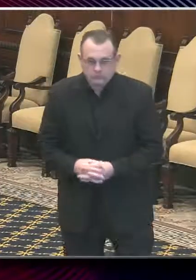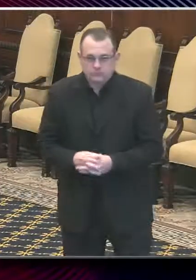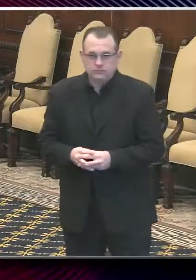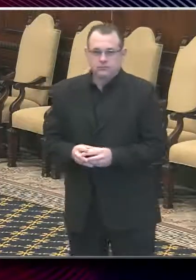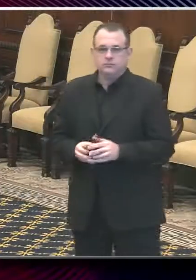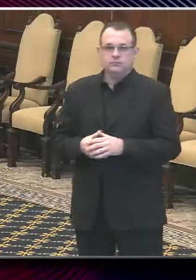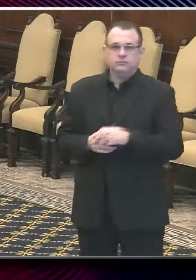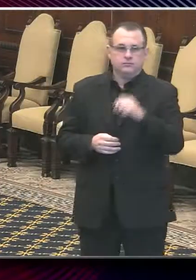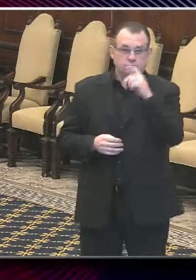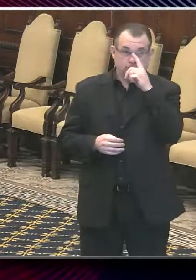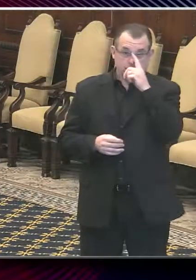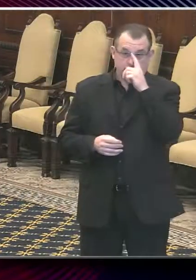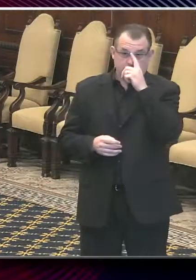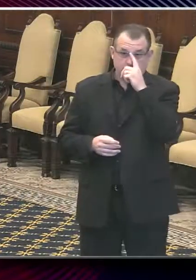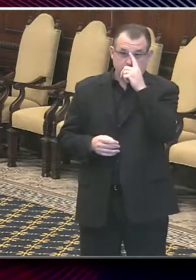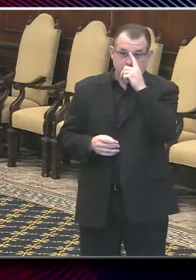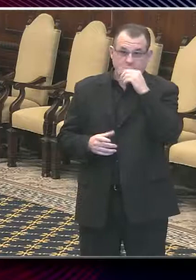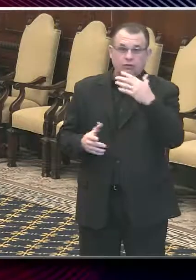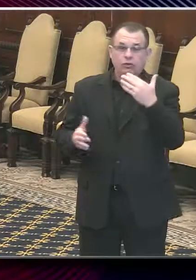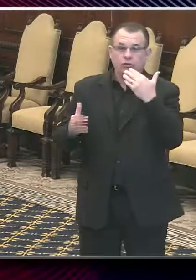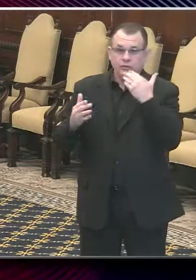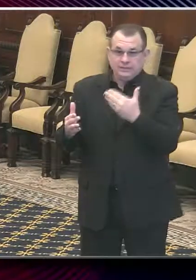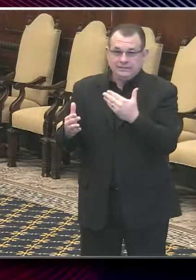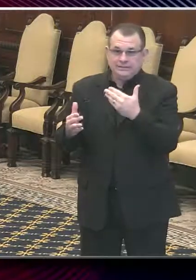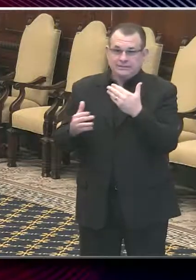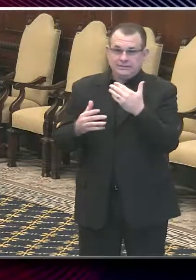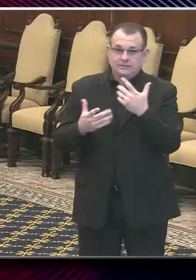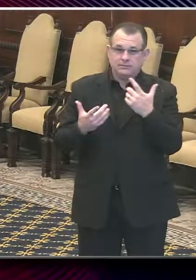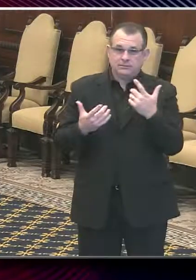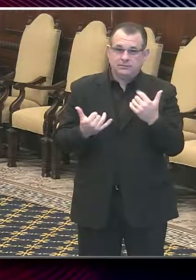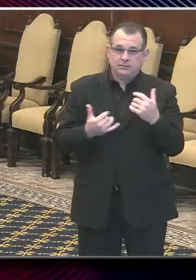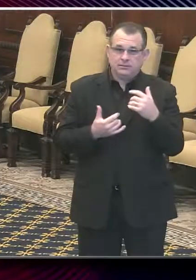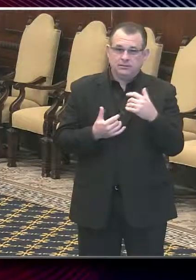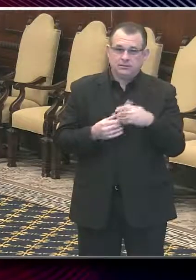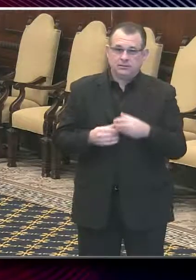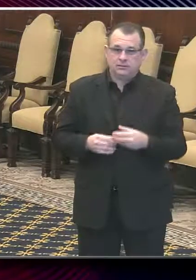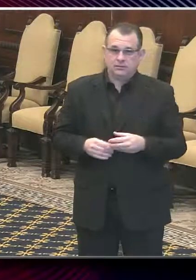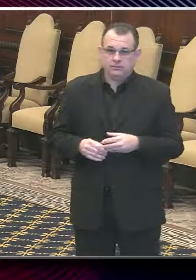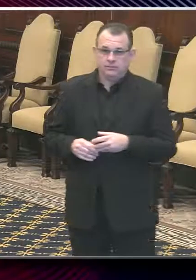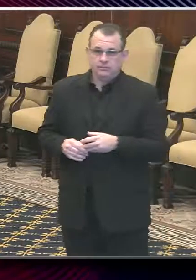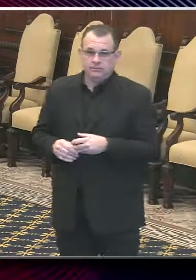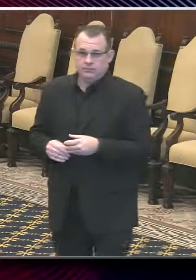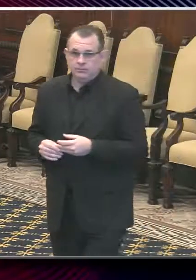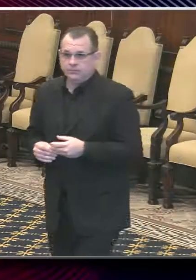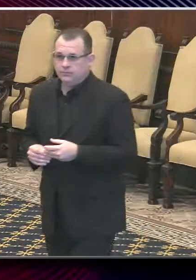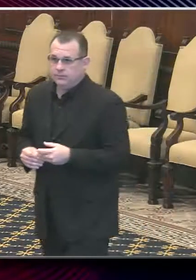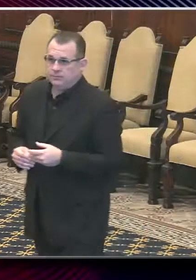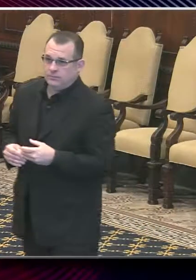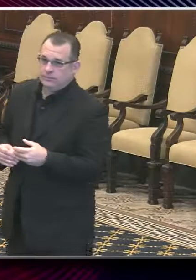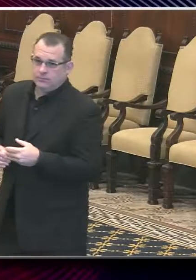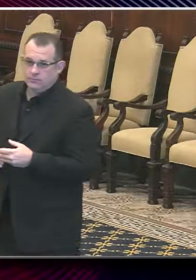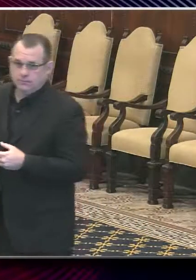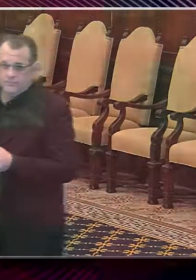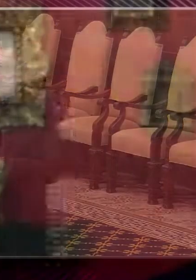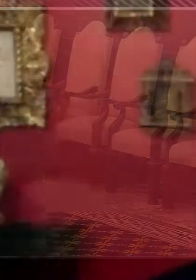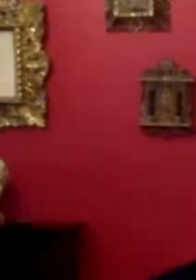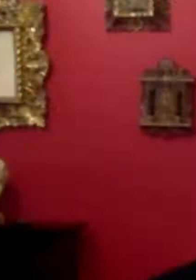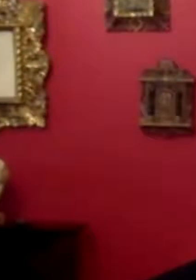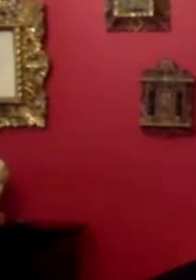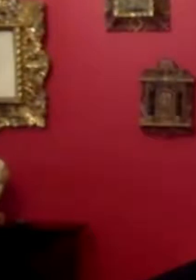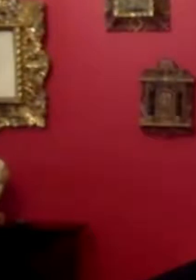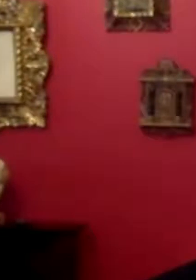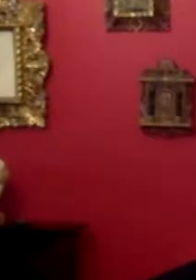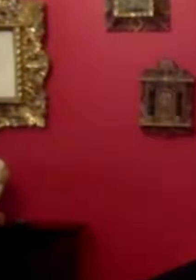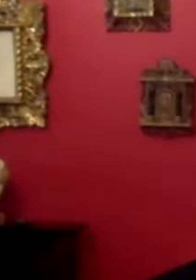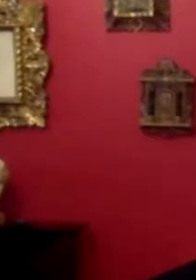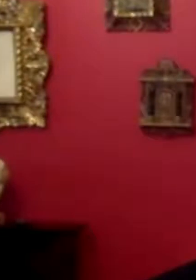han confirmado 583 nuevos casos del coronavirus en Filadelfia y actualmente tenemos un total de 11.226